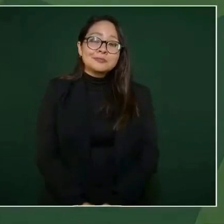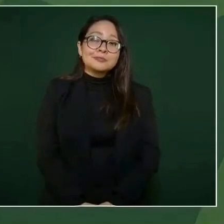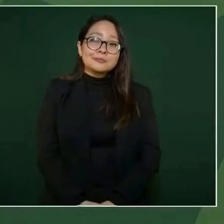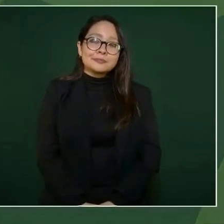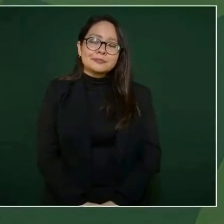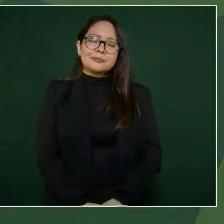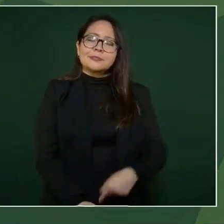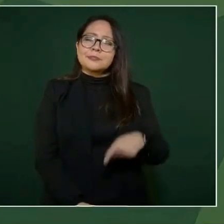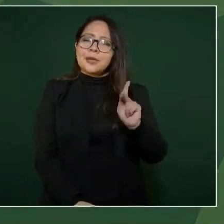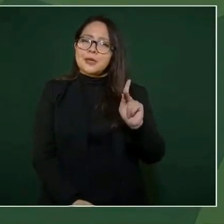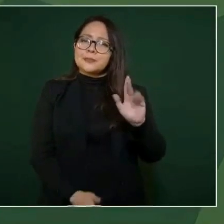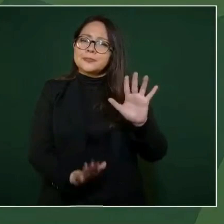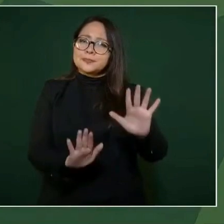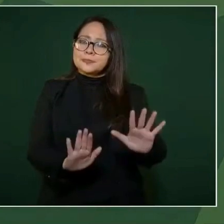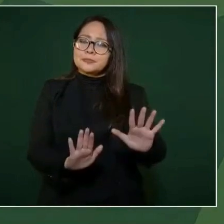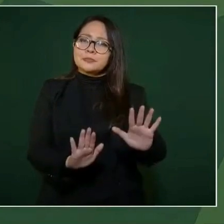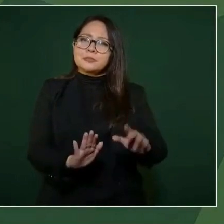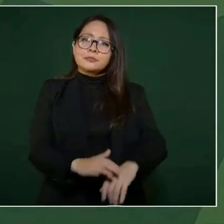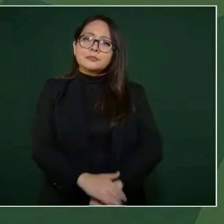Pero